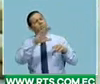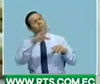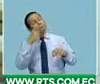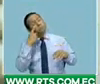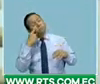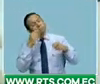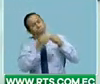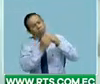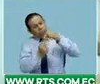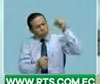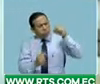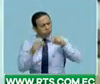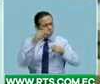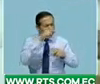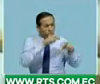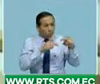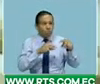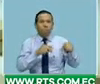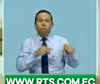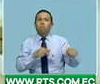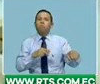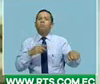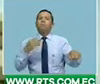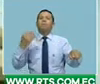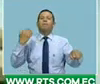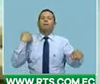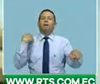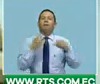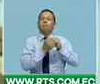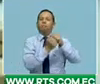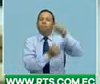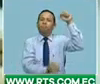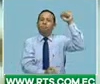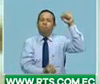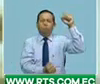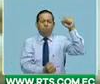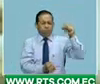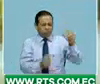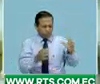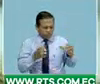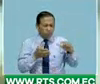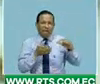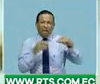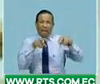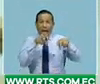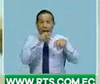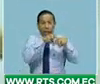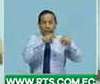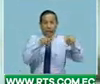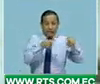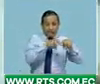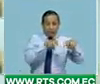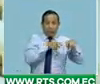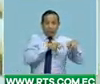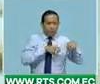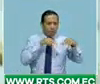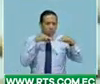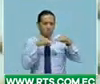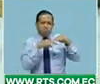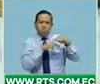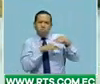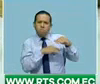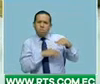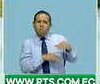para el Consumo Interno. En la revisión al vehículo, encontraron una caleta bajo los asientos, donde habían ocultado